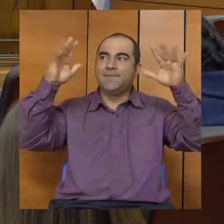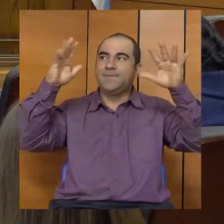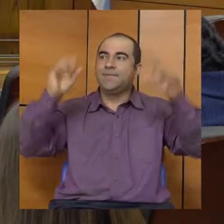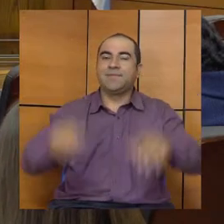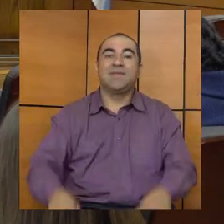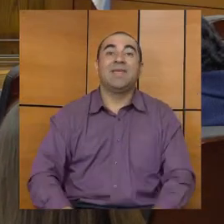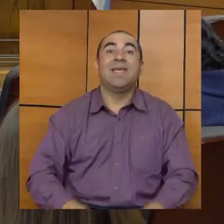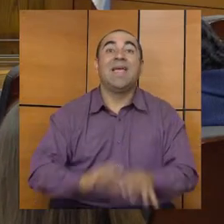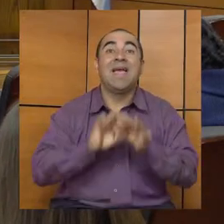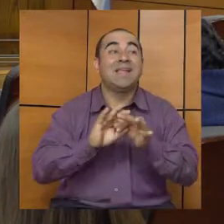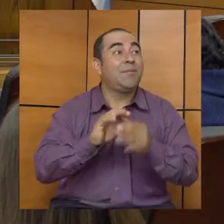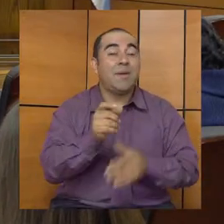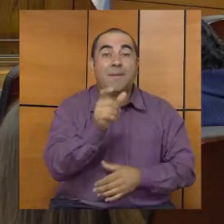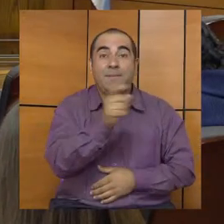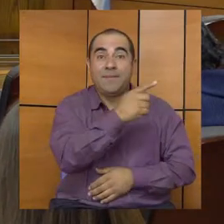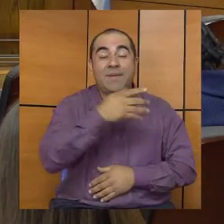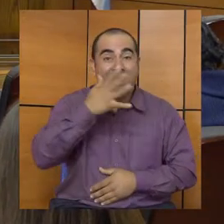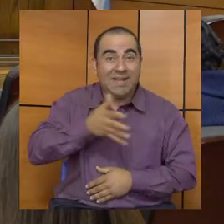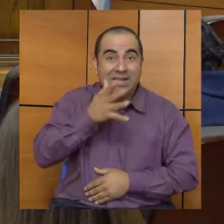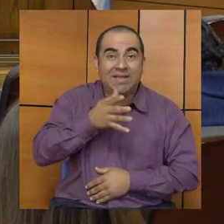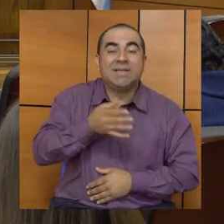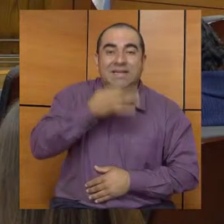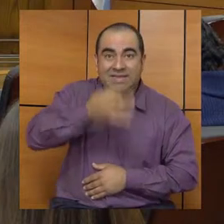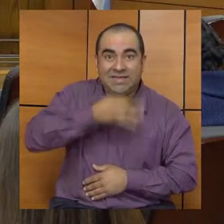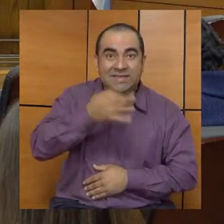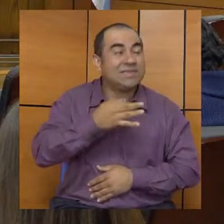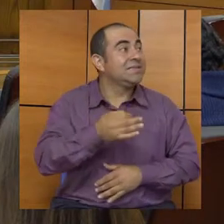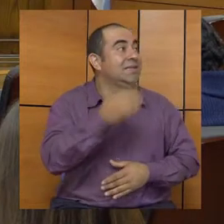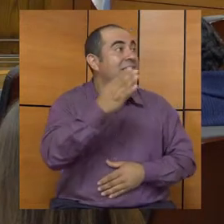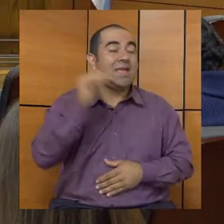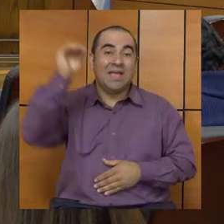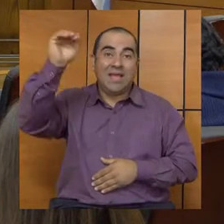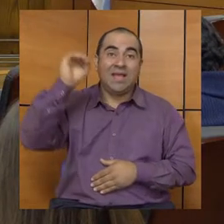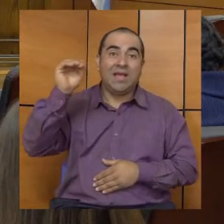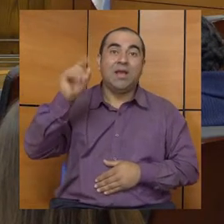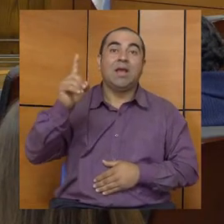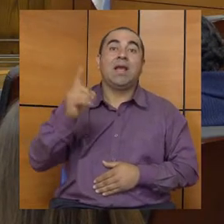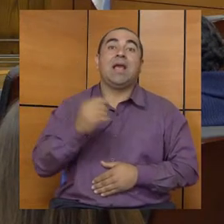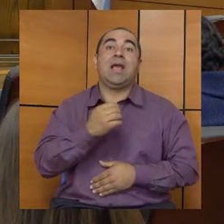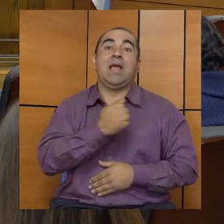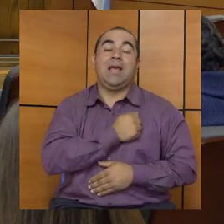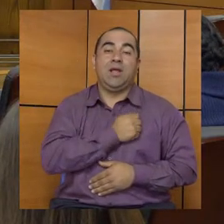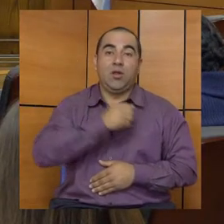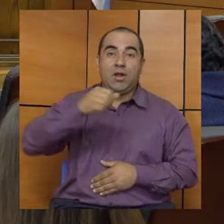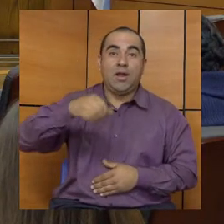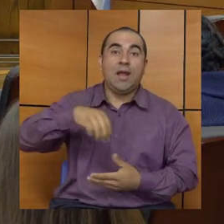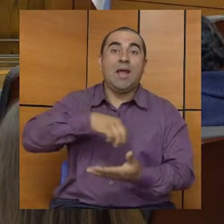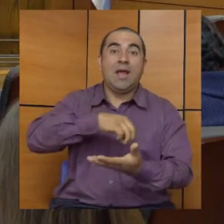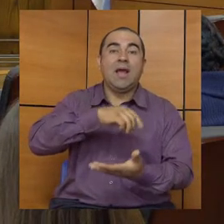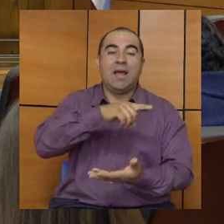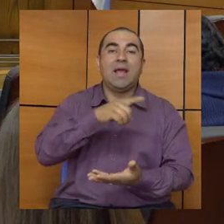Agradecemos las palabras de la doctora Elvira Badilla Poblete, vicerrectora de CEU Universidad Católica del Norte.